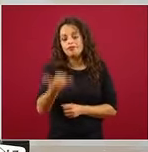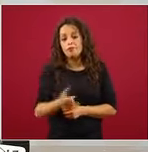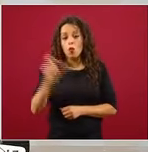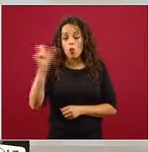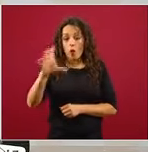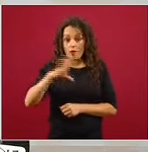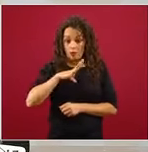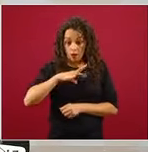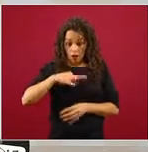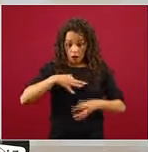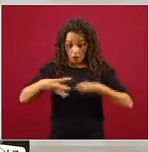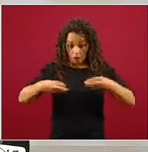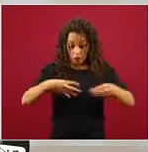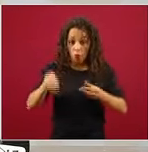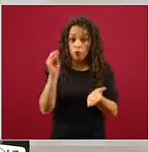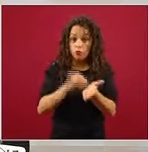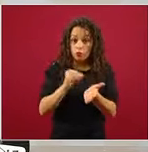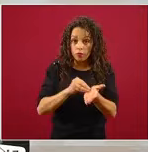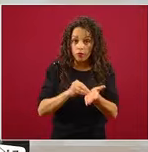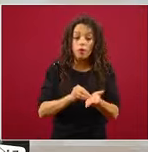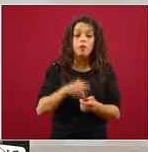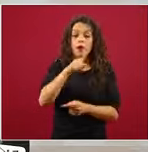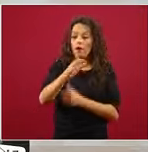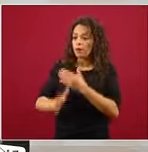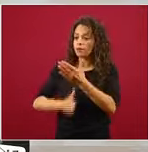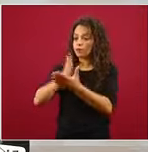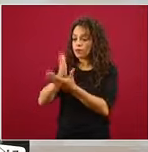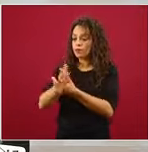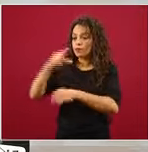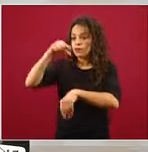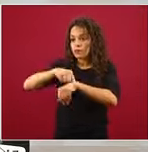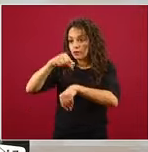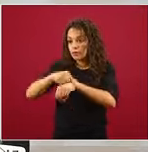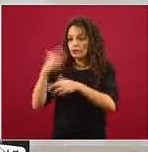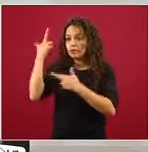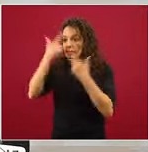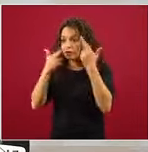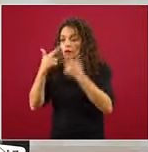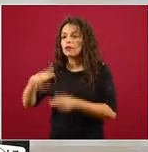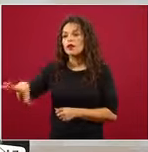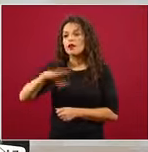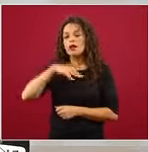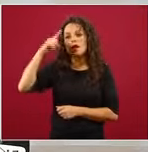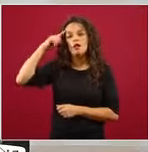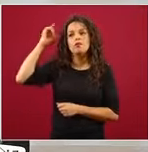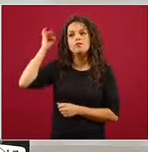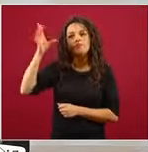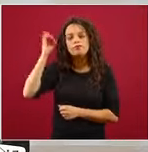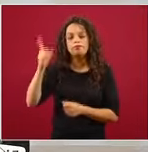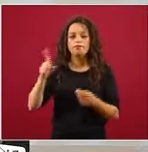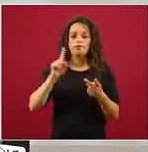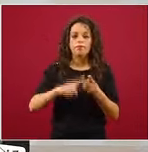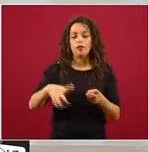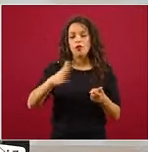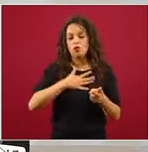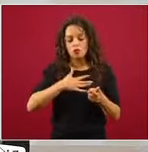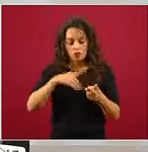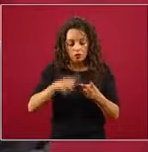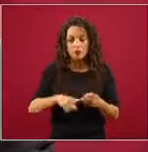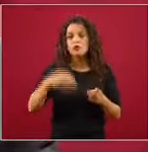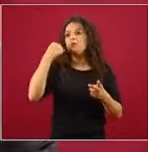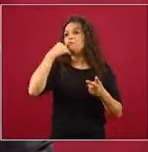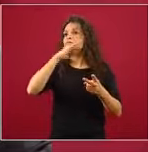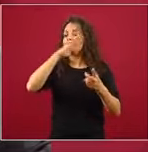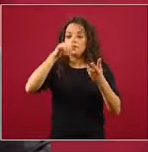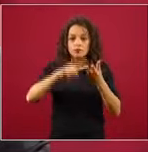que se presente a una atención médica con fiebre o tos o dolor de cabeza persistente de inicio reciente